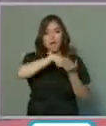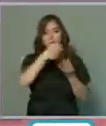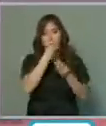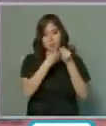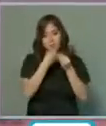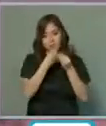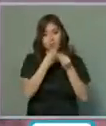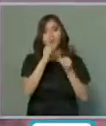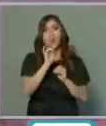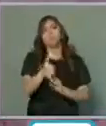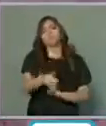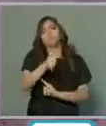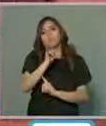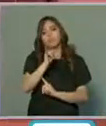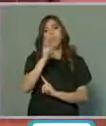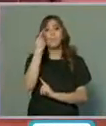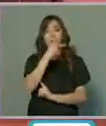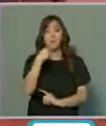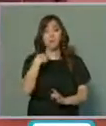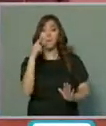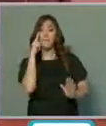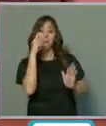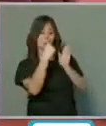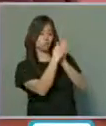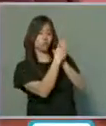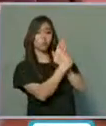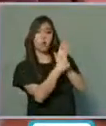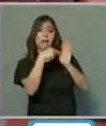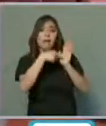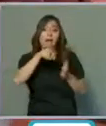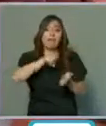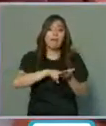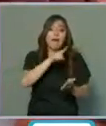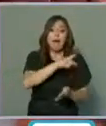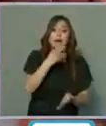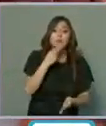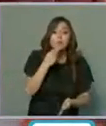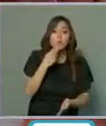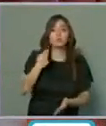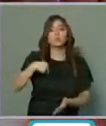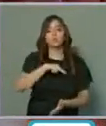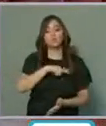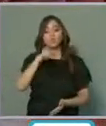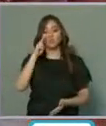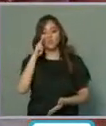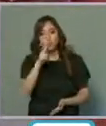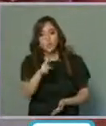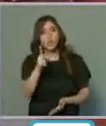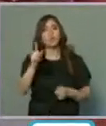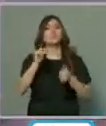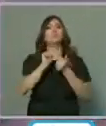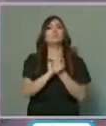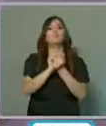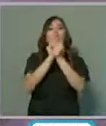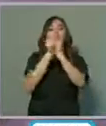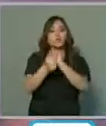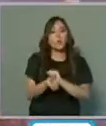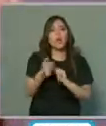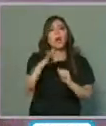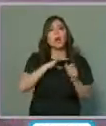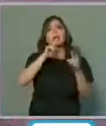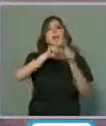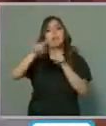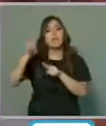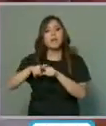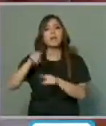si nosotros ahí vemos que como ingrediente tiene azúcar, ahí ya lo podemos ver, ¿no? Y entonces claro. podemos ver en ingredientes si